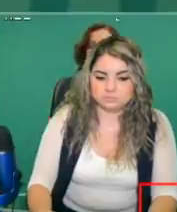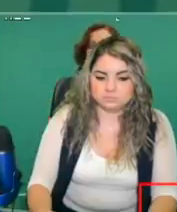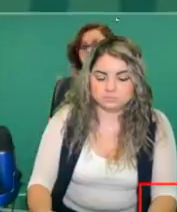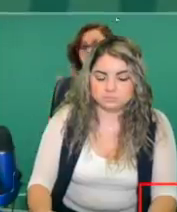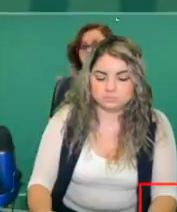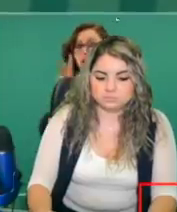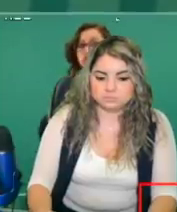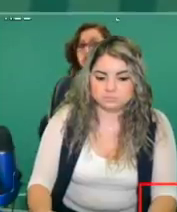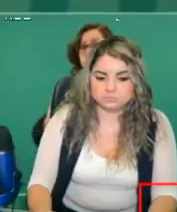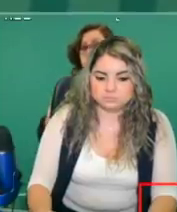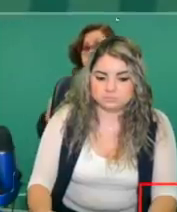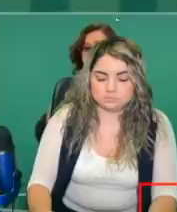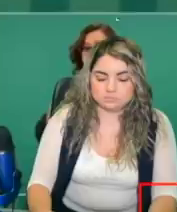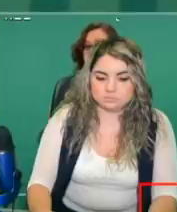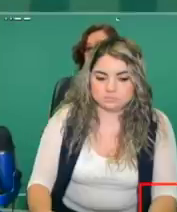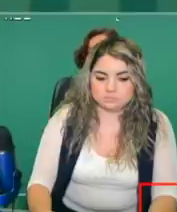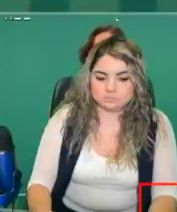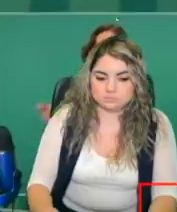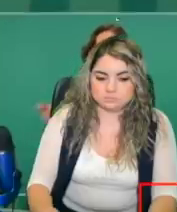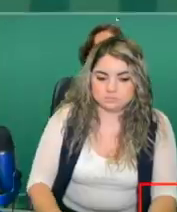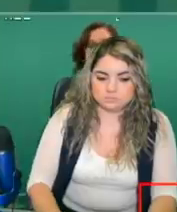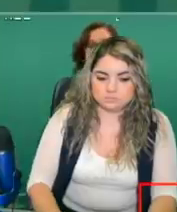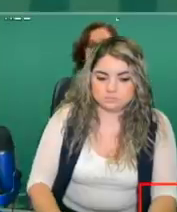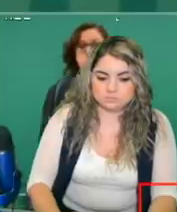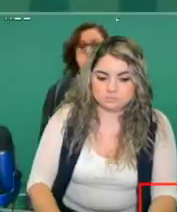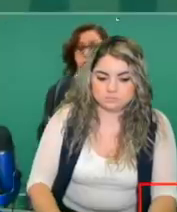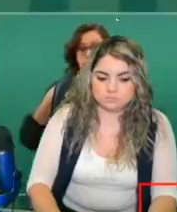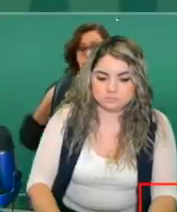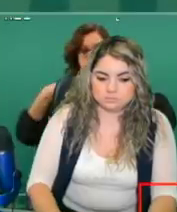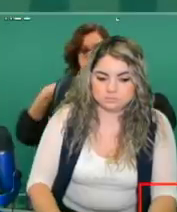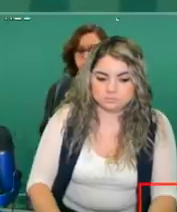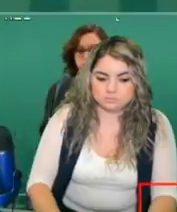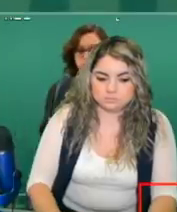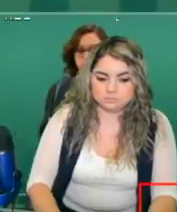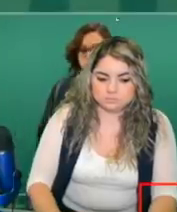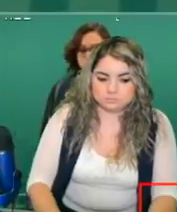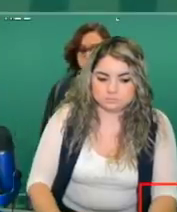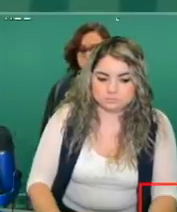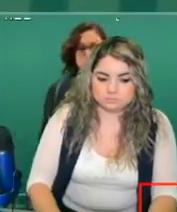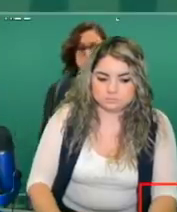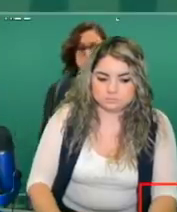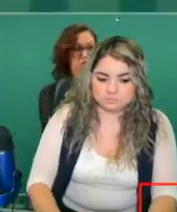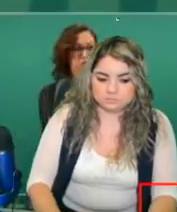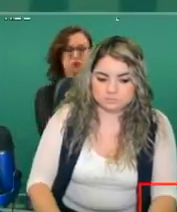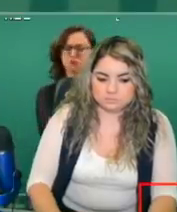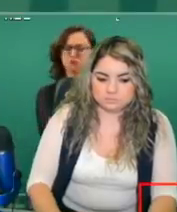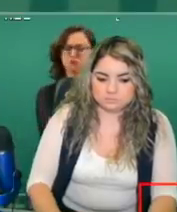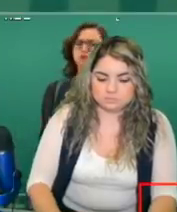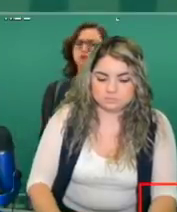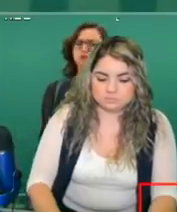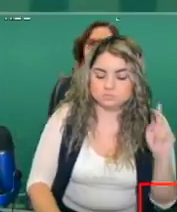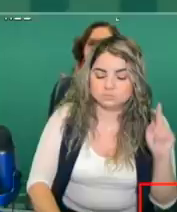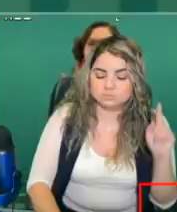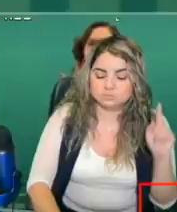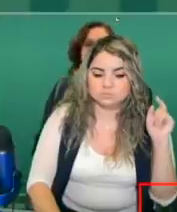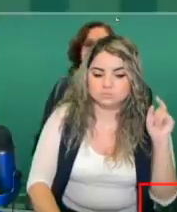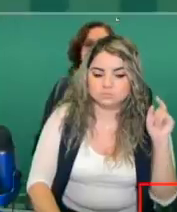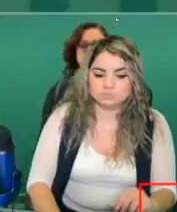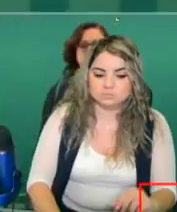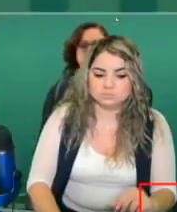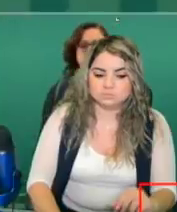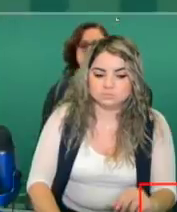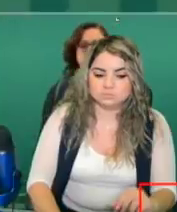pues decirte que el que actúa con integridad no debe tener temor a nada. Por eso yo, el que nada debe, nada teme. Pero yo estoy